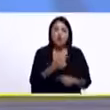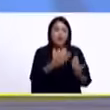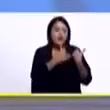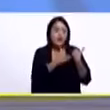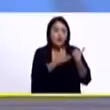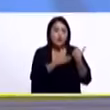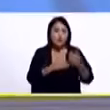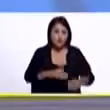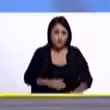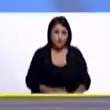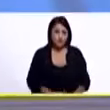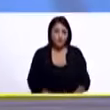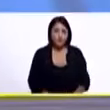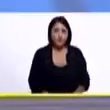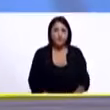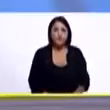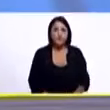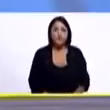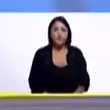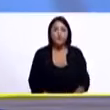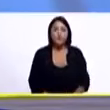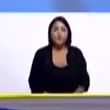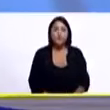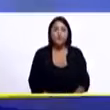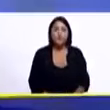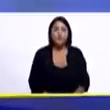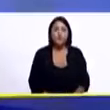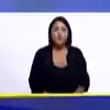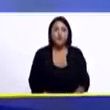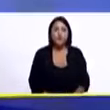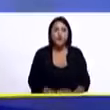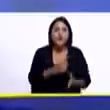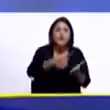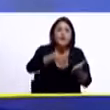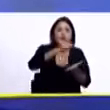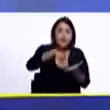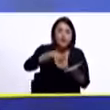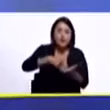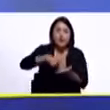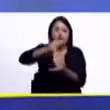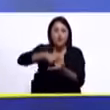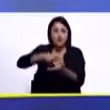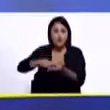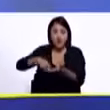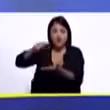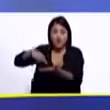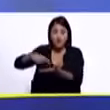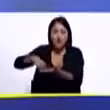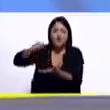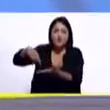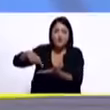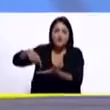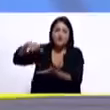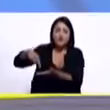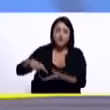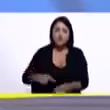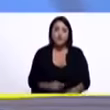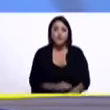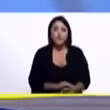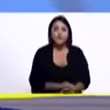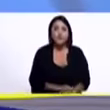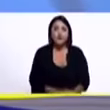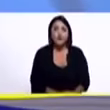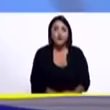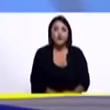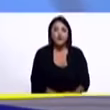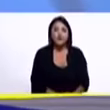encargada de recabar las firmas respectivas de los distintos sectores